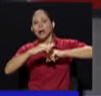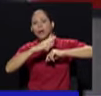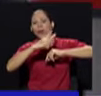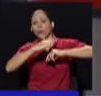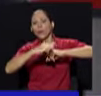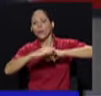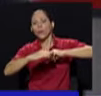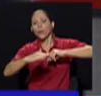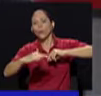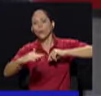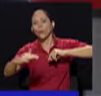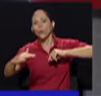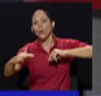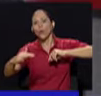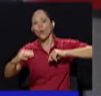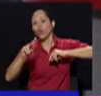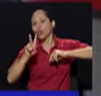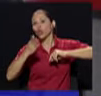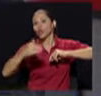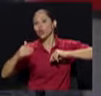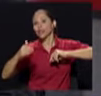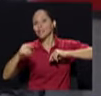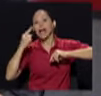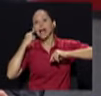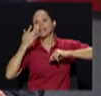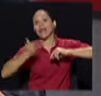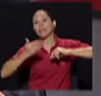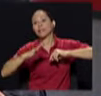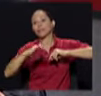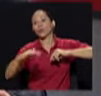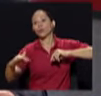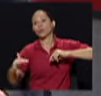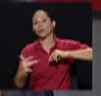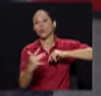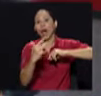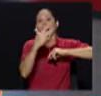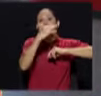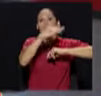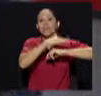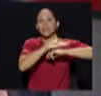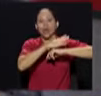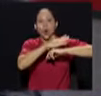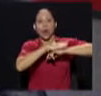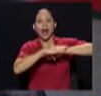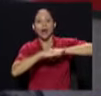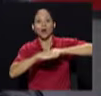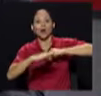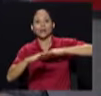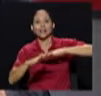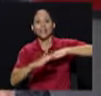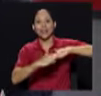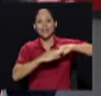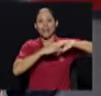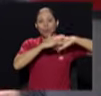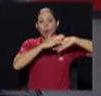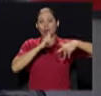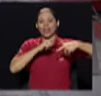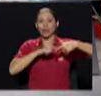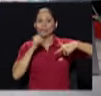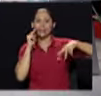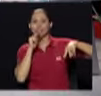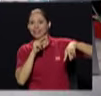o porque viene un tsunami o porque la costa se levantó. Pero entonces, en lugar de ir a ver la costa, busquemos